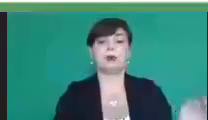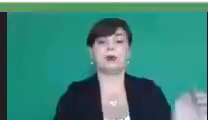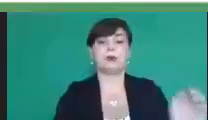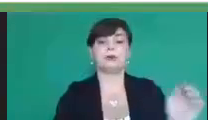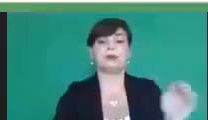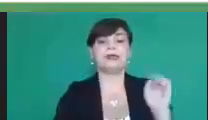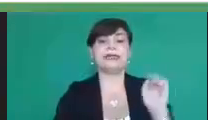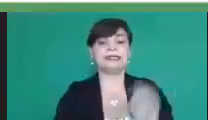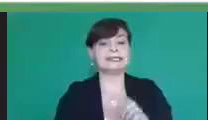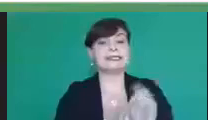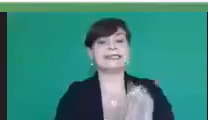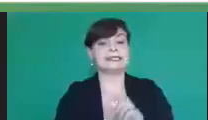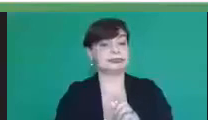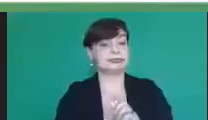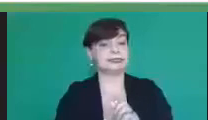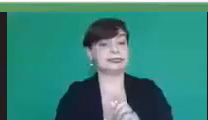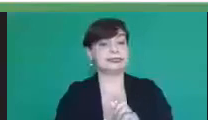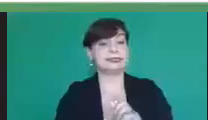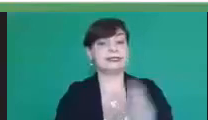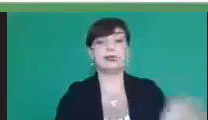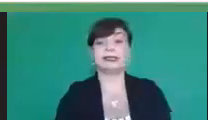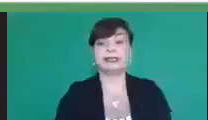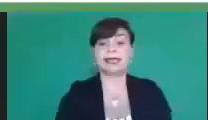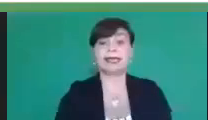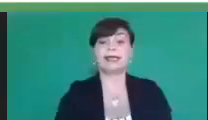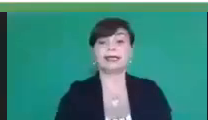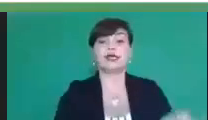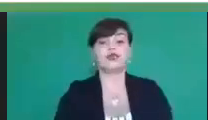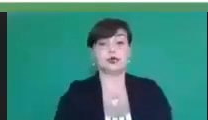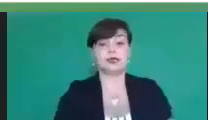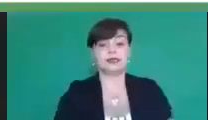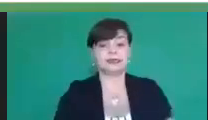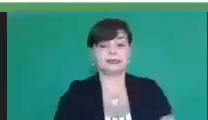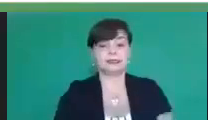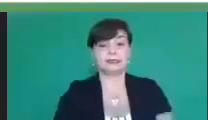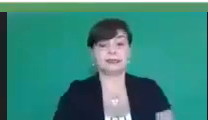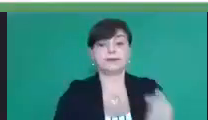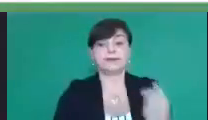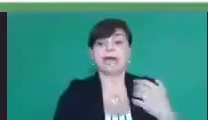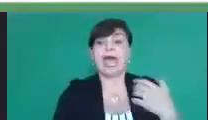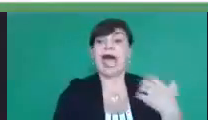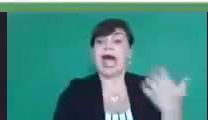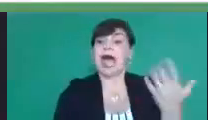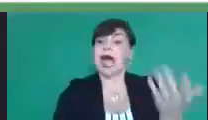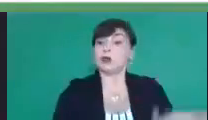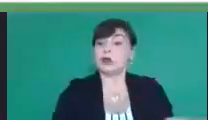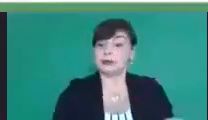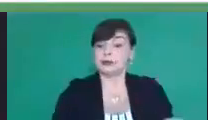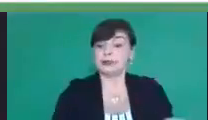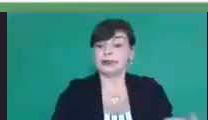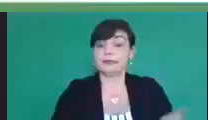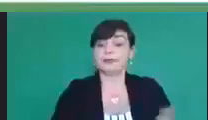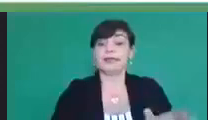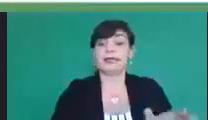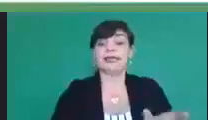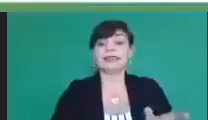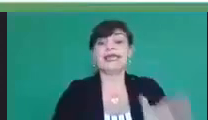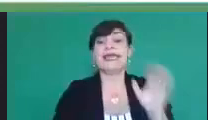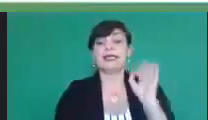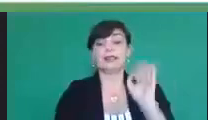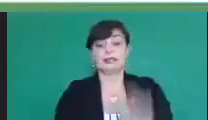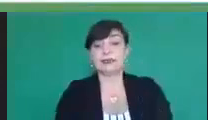675, perdón, el C, 675 y el D, 96. Algo importante es que